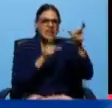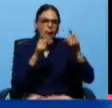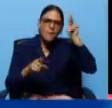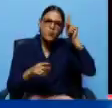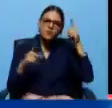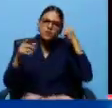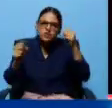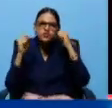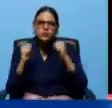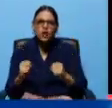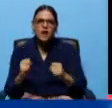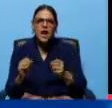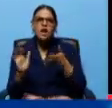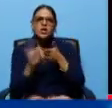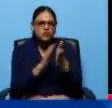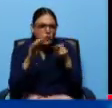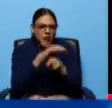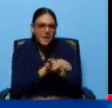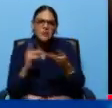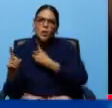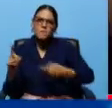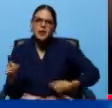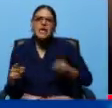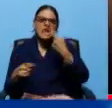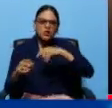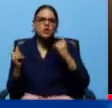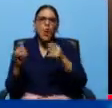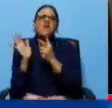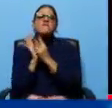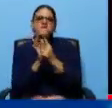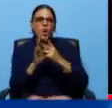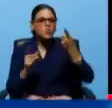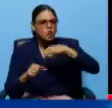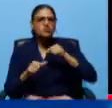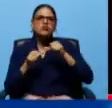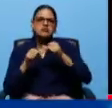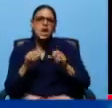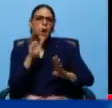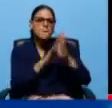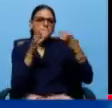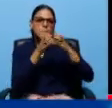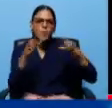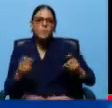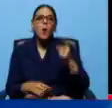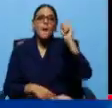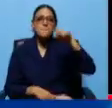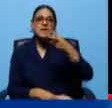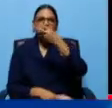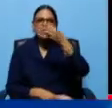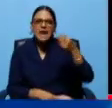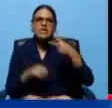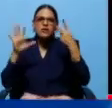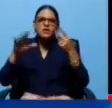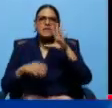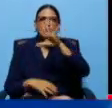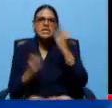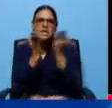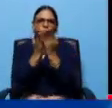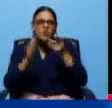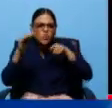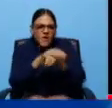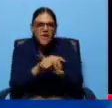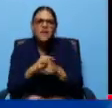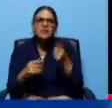este núcleo educativo, presidente, y una voluntad increíble de seguir creciendo. 1.375 estudiantes con